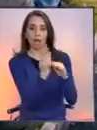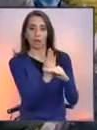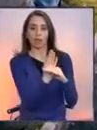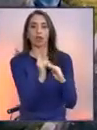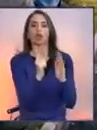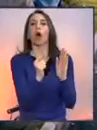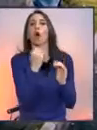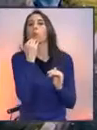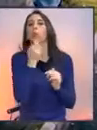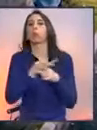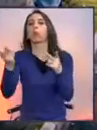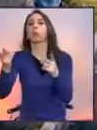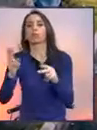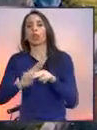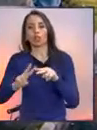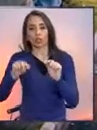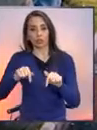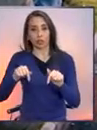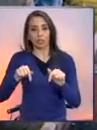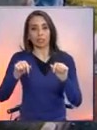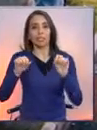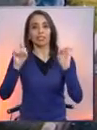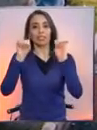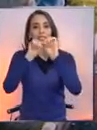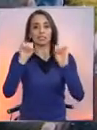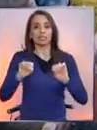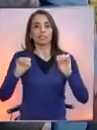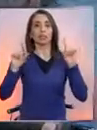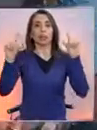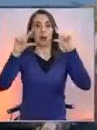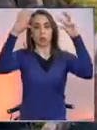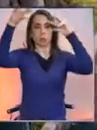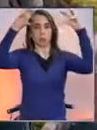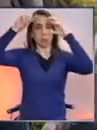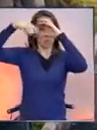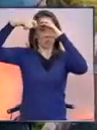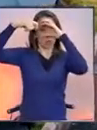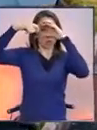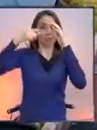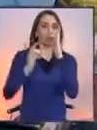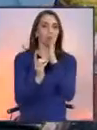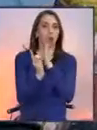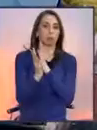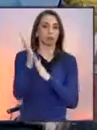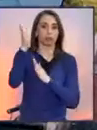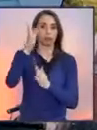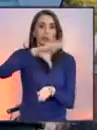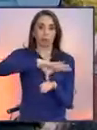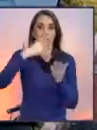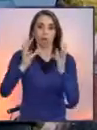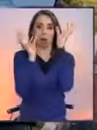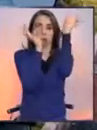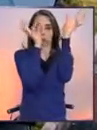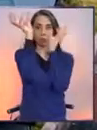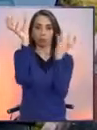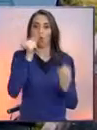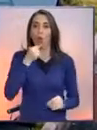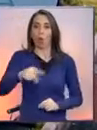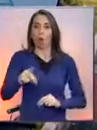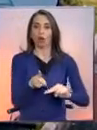luces, como lo que se ha hecho acá con el sistema de teleprotección, que va a ser el más avanzado del país, que ya está instalado y se va a inaugurar